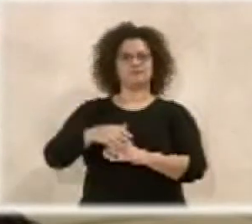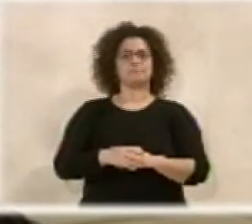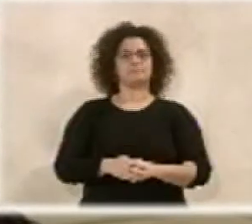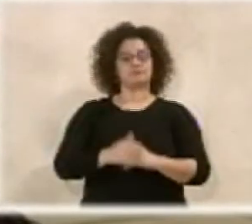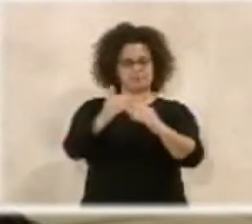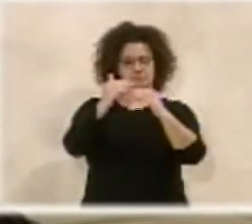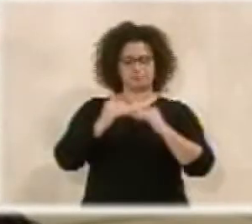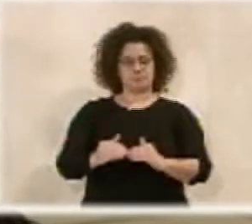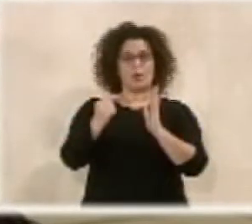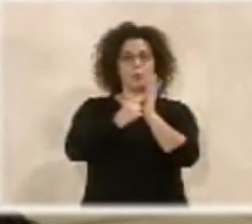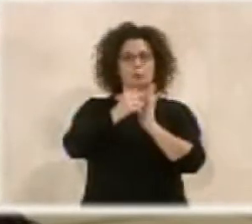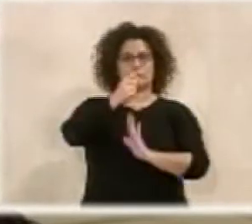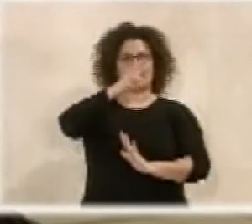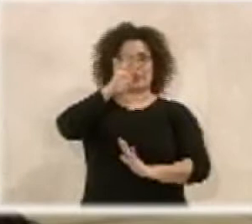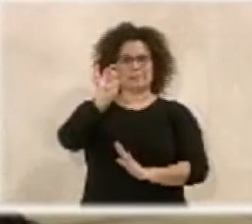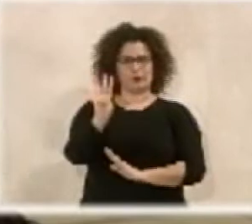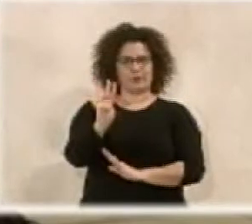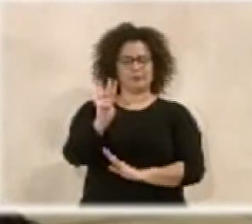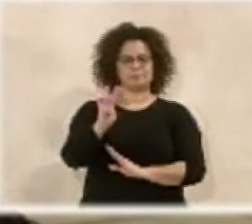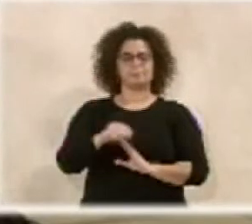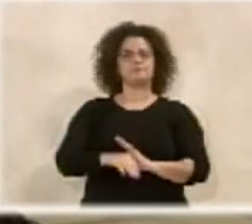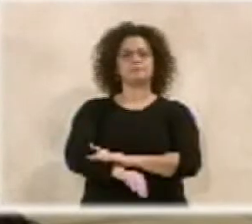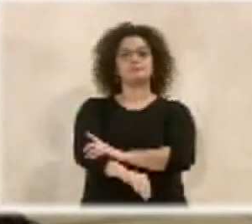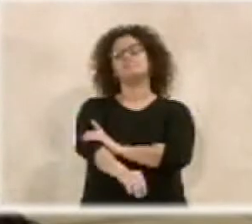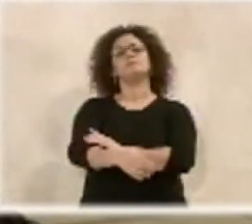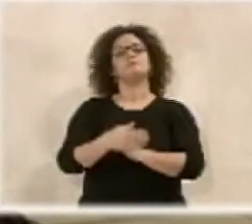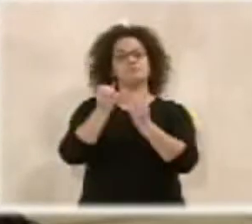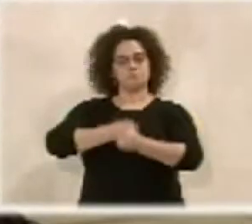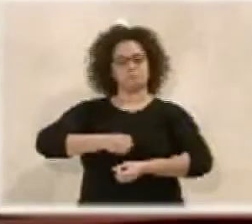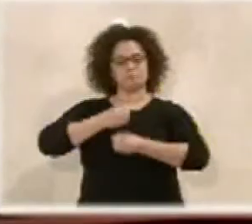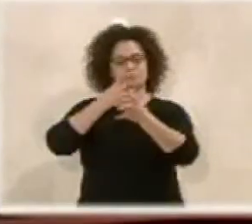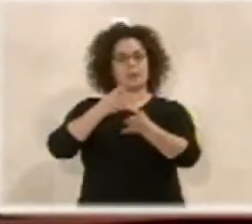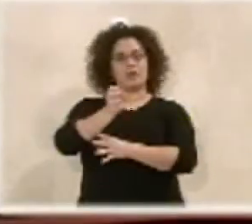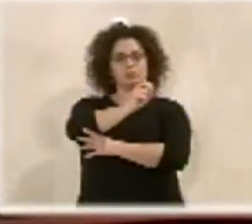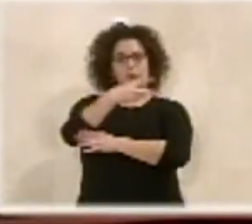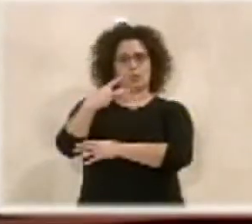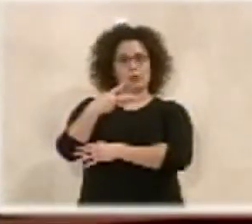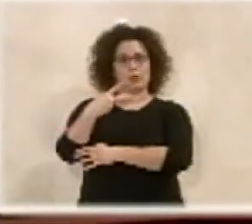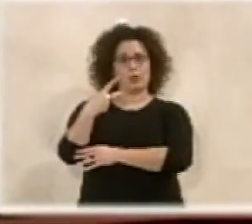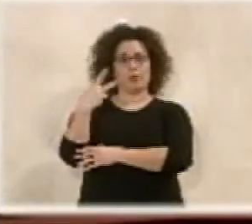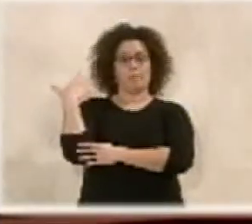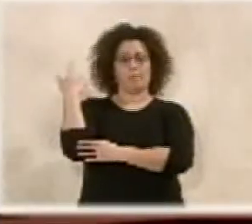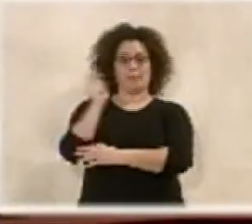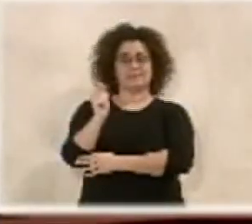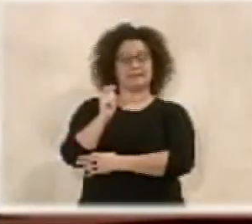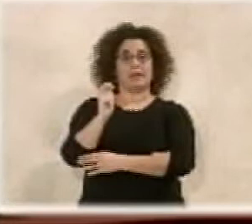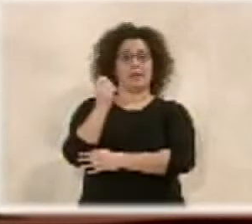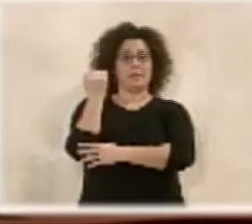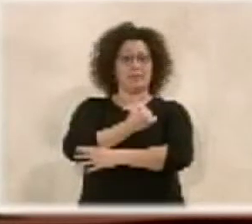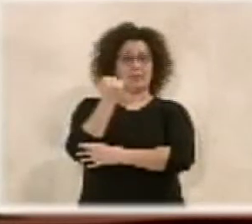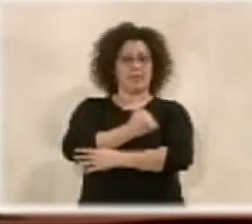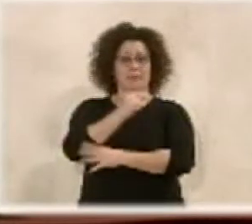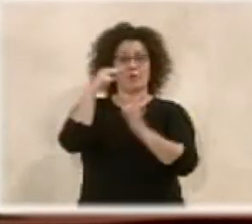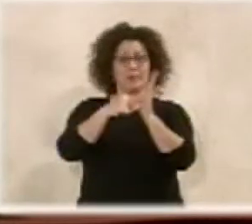al punto número 14 del orden del día. Es dar cuenta de los decretos y resoluciones listados en los meses de diciembre de 2017 y enero